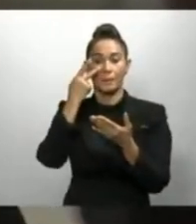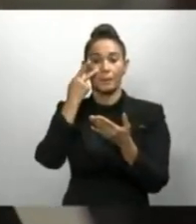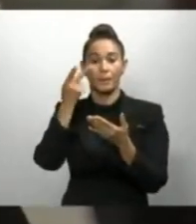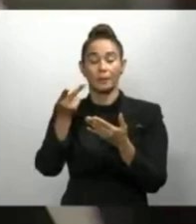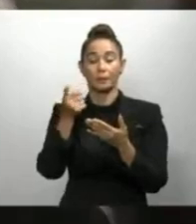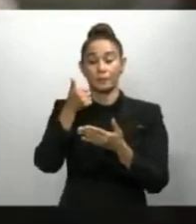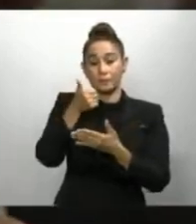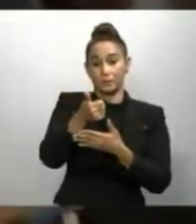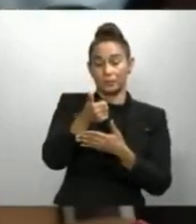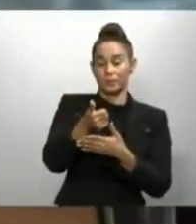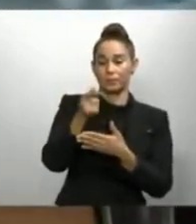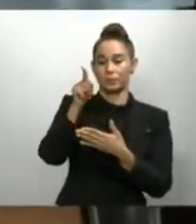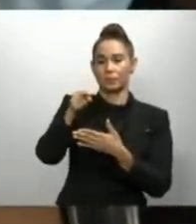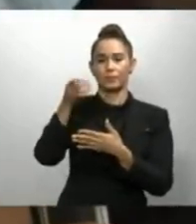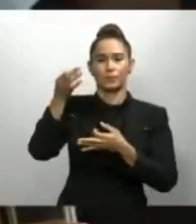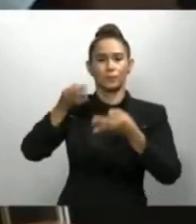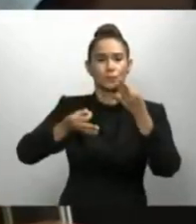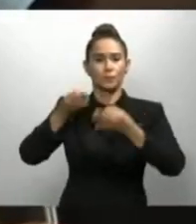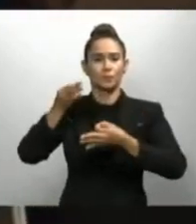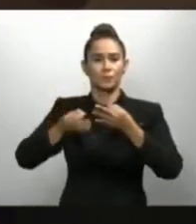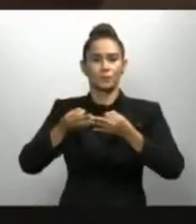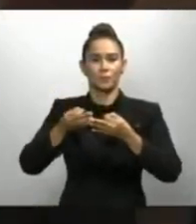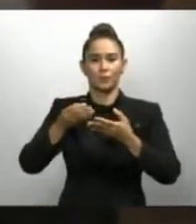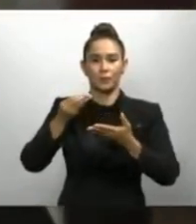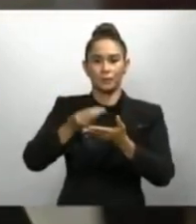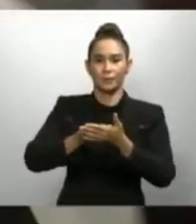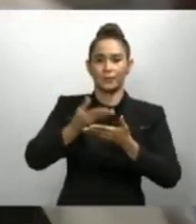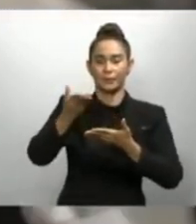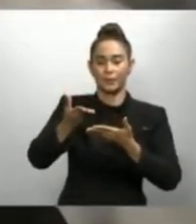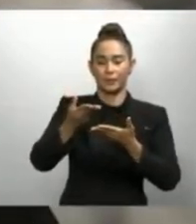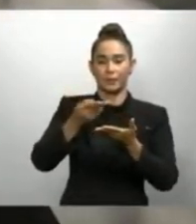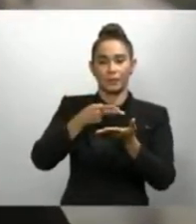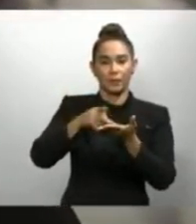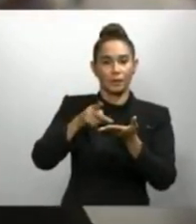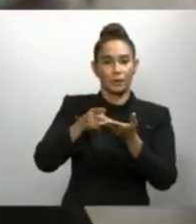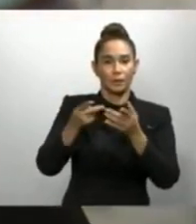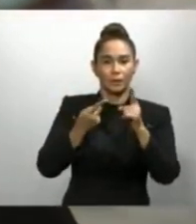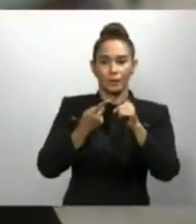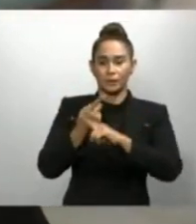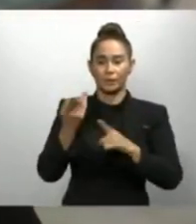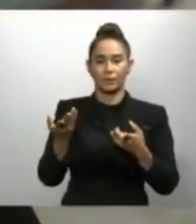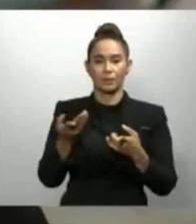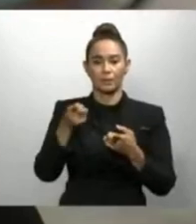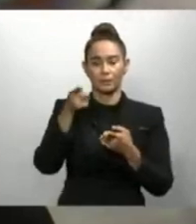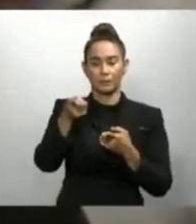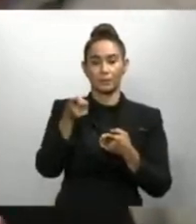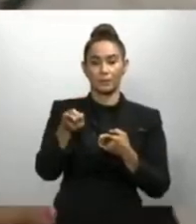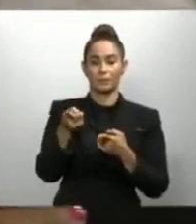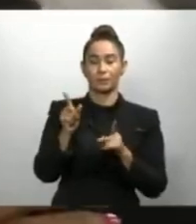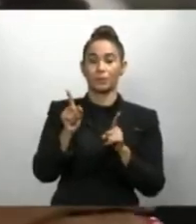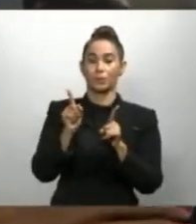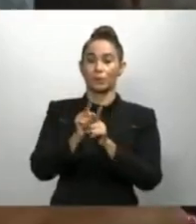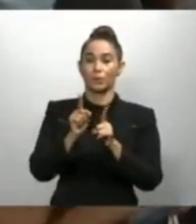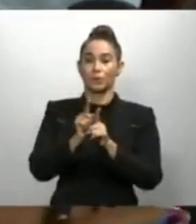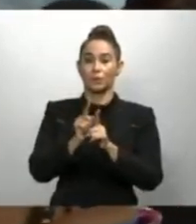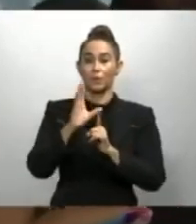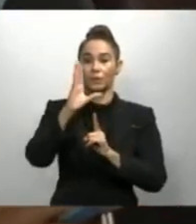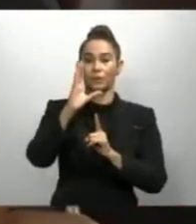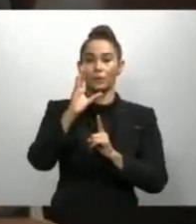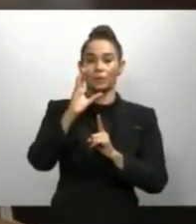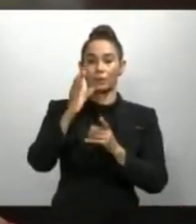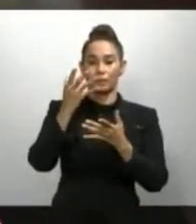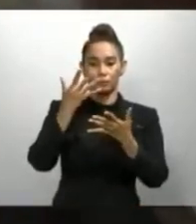los mismos pueden justificar los bienes que tienen con el salario que devengan. Esto es a propósito de la operación